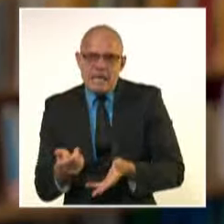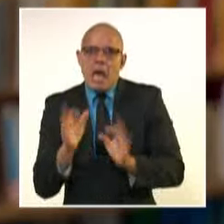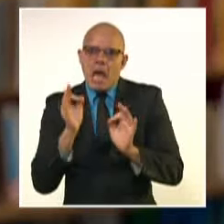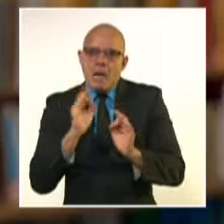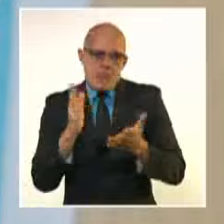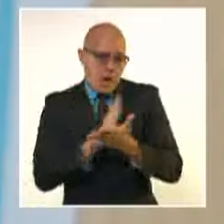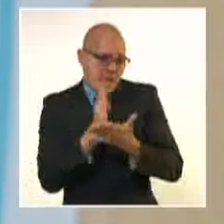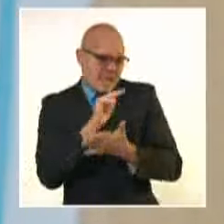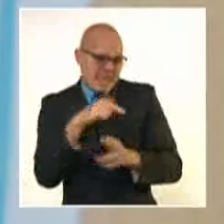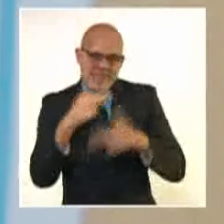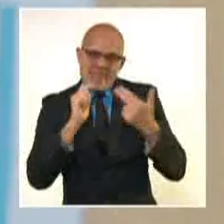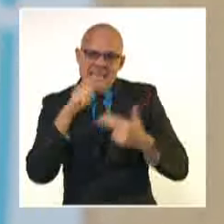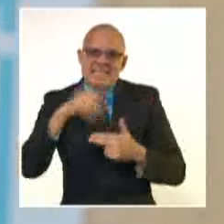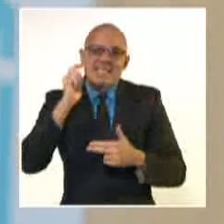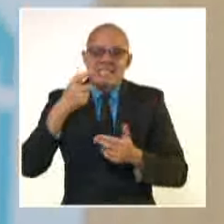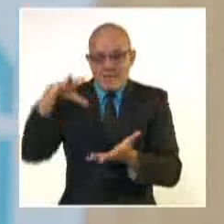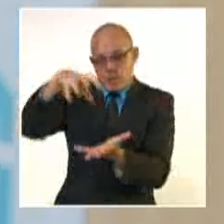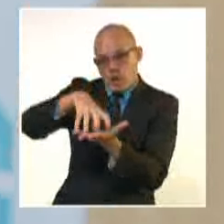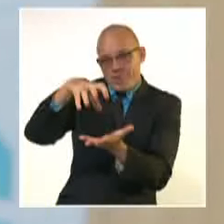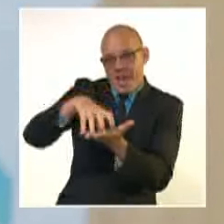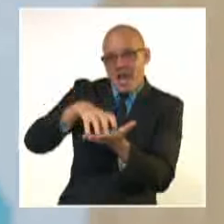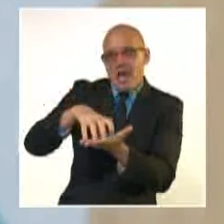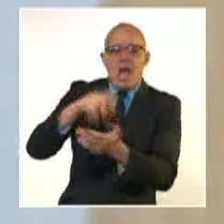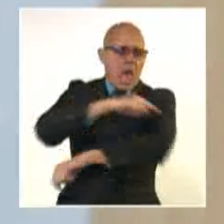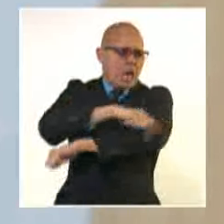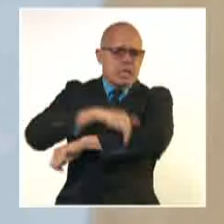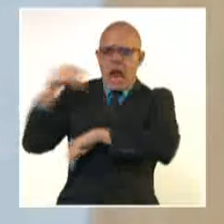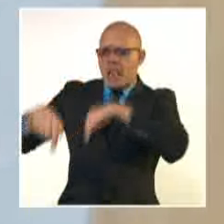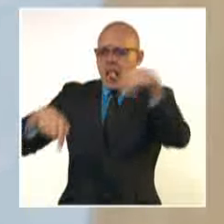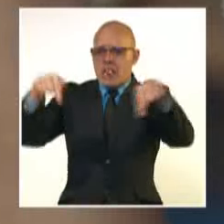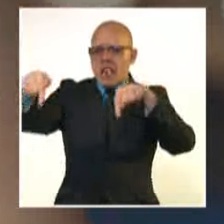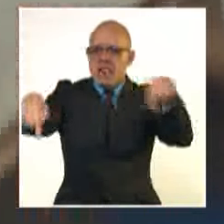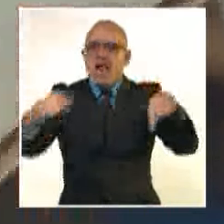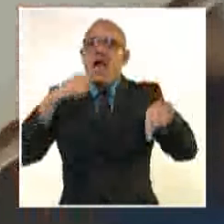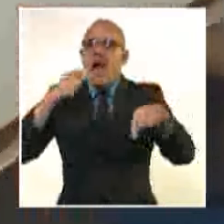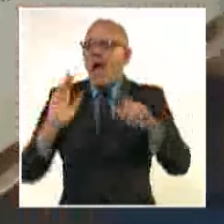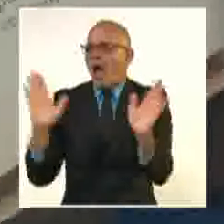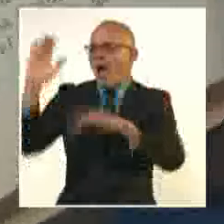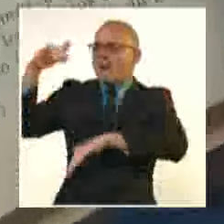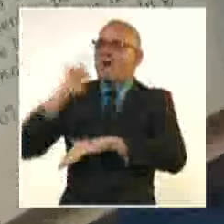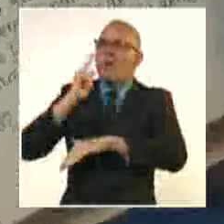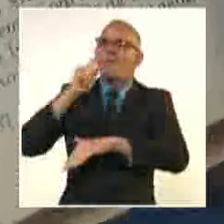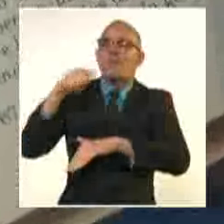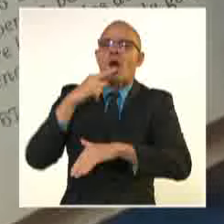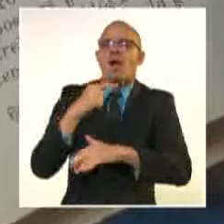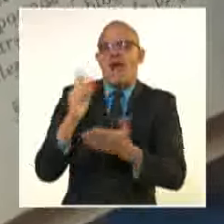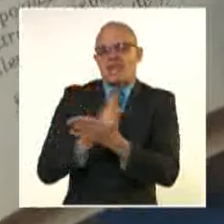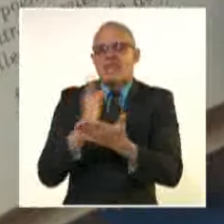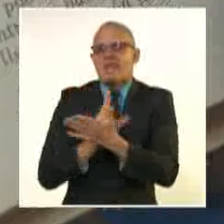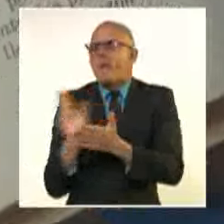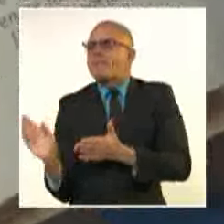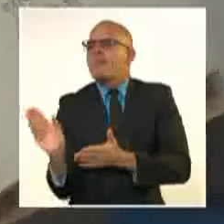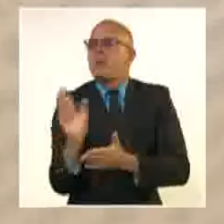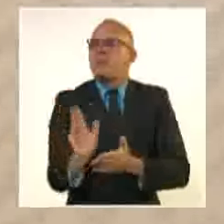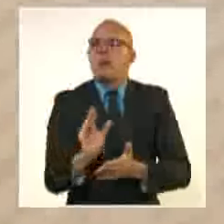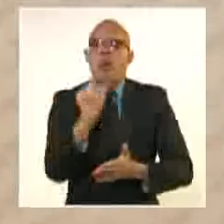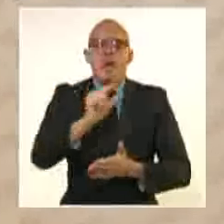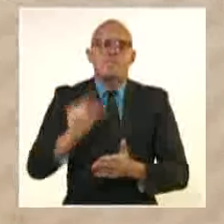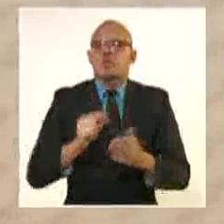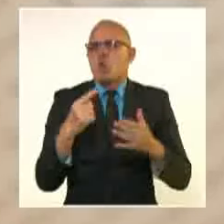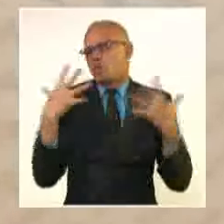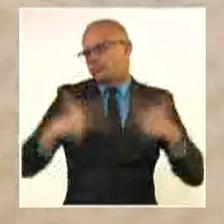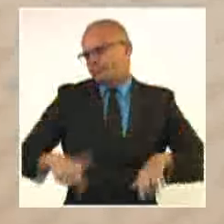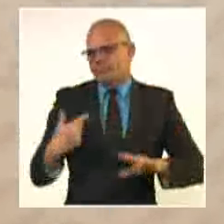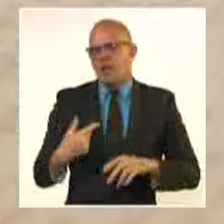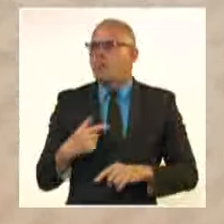en varios puntos de la ciudad donde las personas pueden tomar el libro que les gusta y llevárselo y hacer donaciones